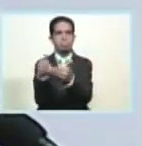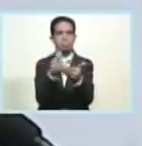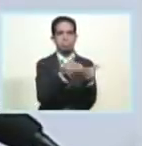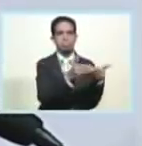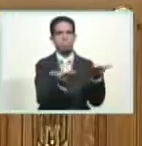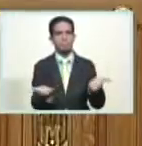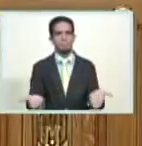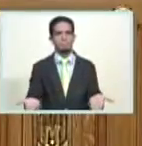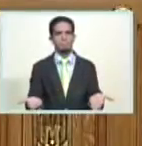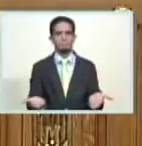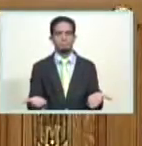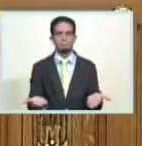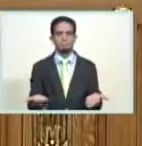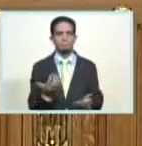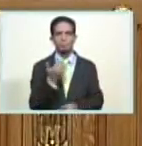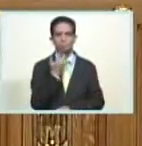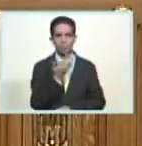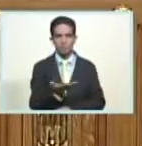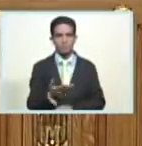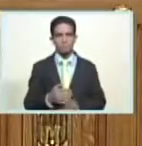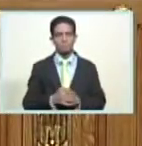en un remolino,